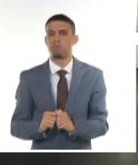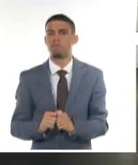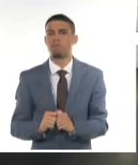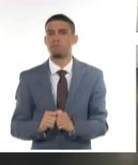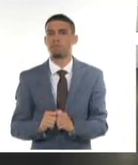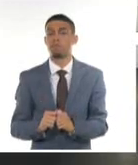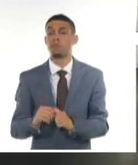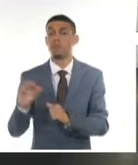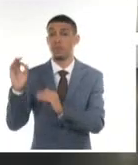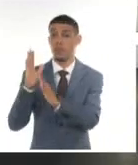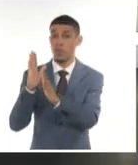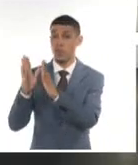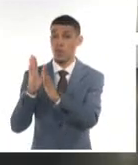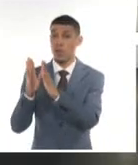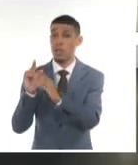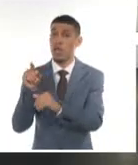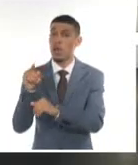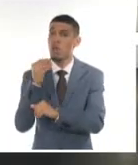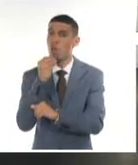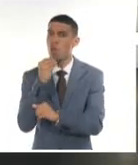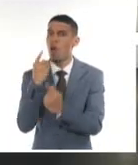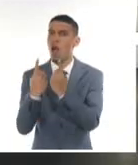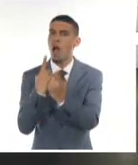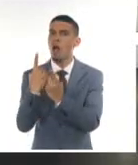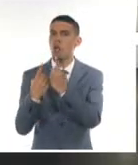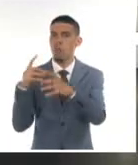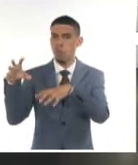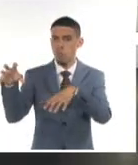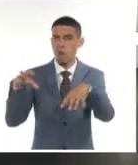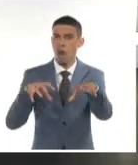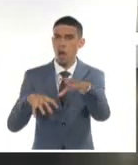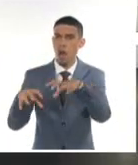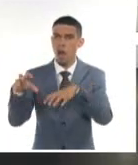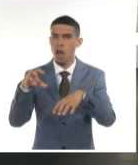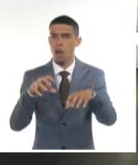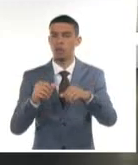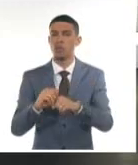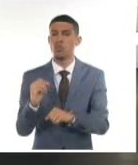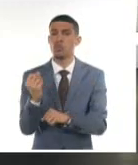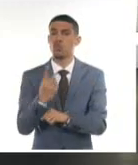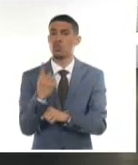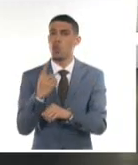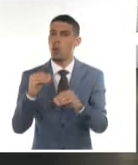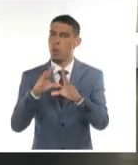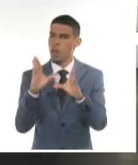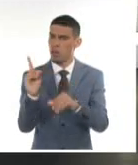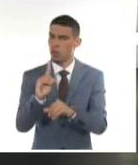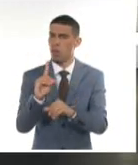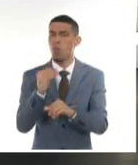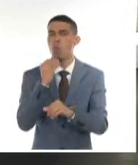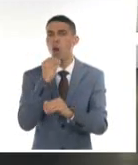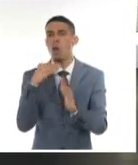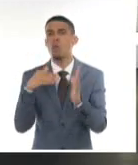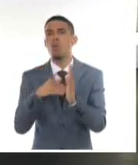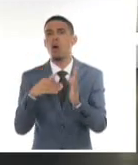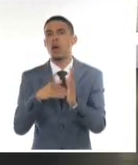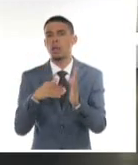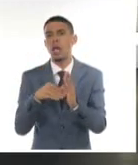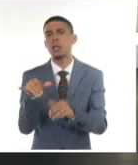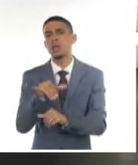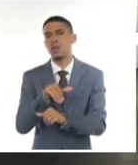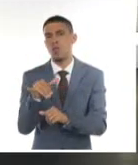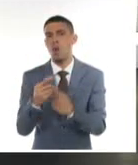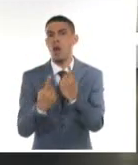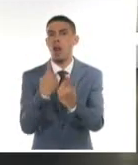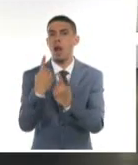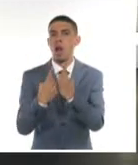Oriental hacia el extremo Oriental podemos tener de manera ocasional algún chubasco aislado no solamente durante la mañana sino también puede persistir durante horas de la tarde en algunas zonas